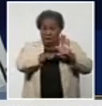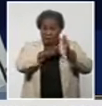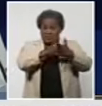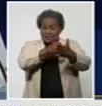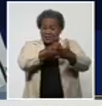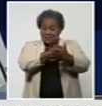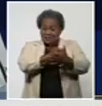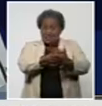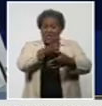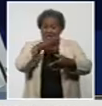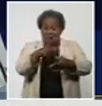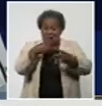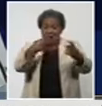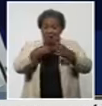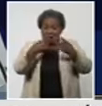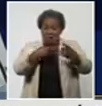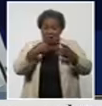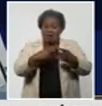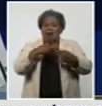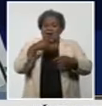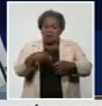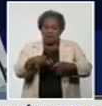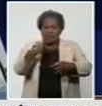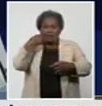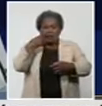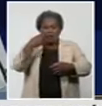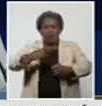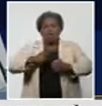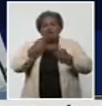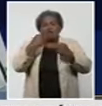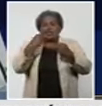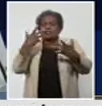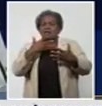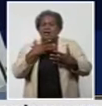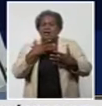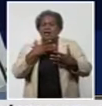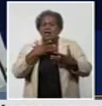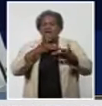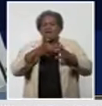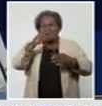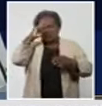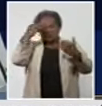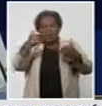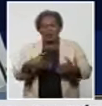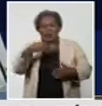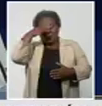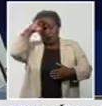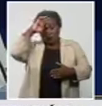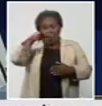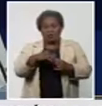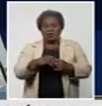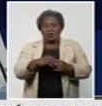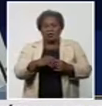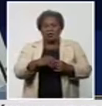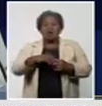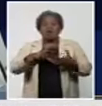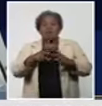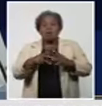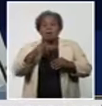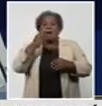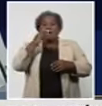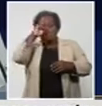duda, reside la fortaleza del sistema de salud cubano. La concepción de la medicina preventiva,